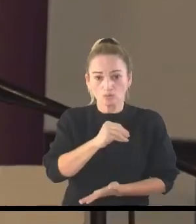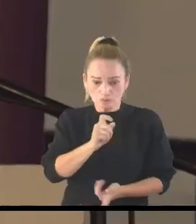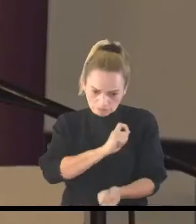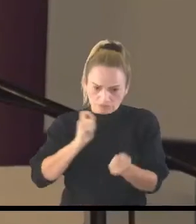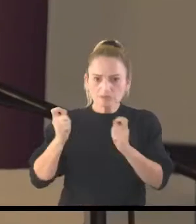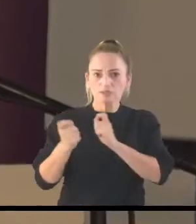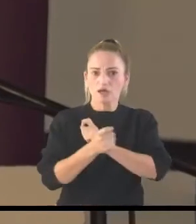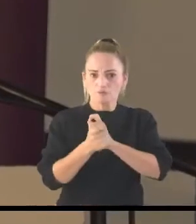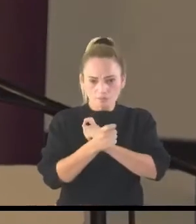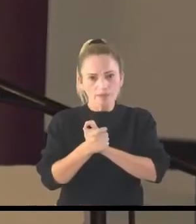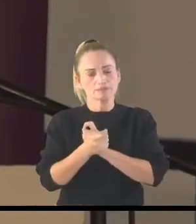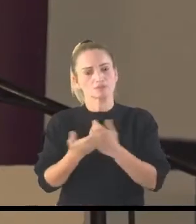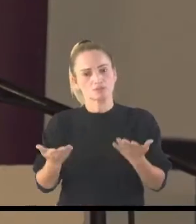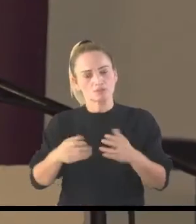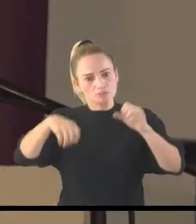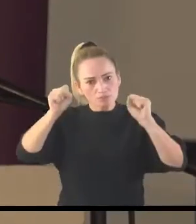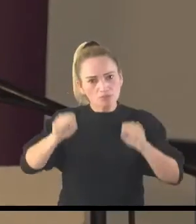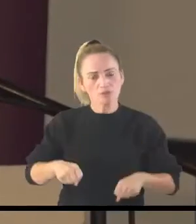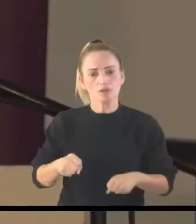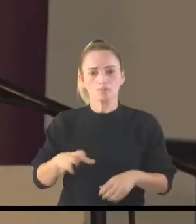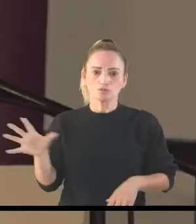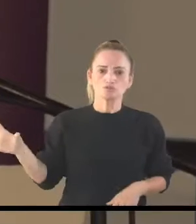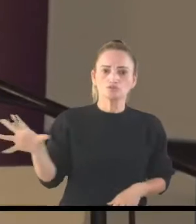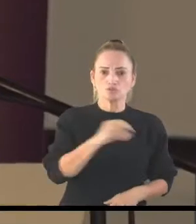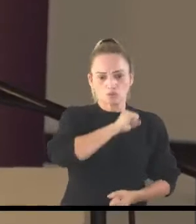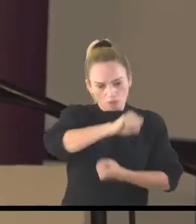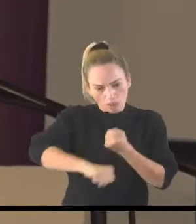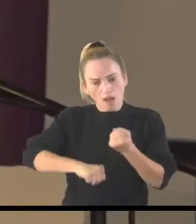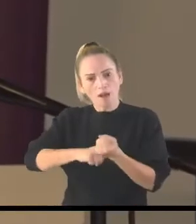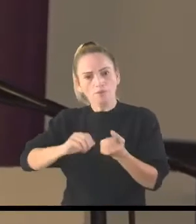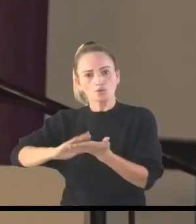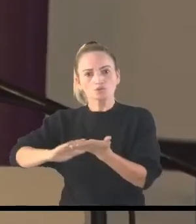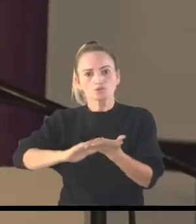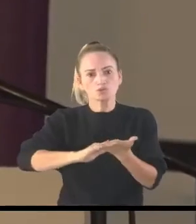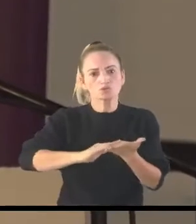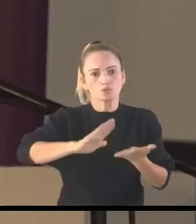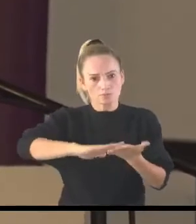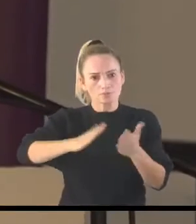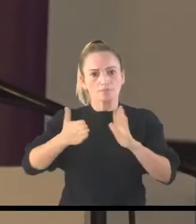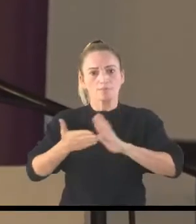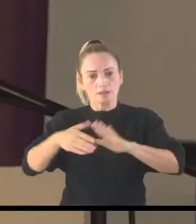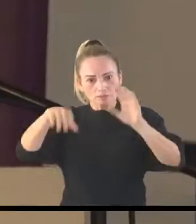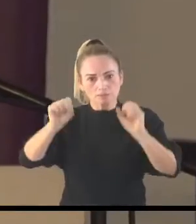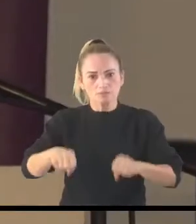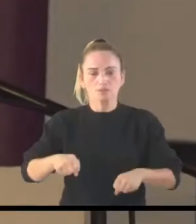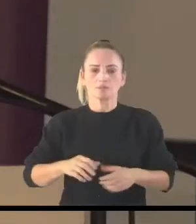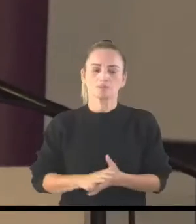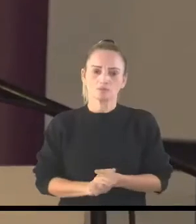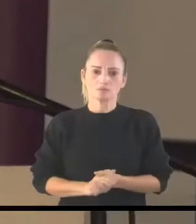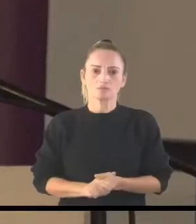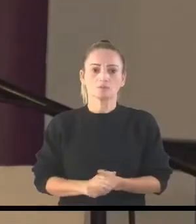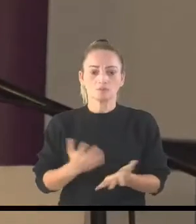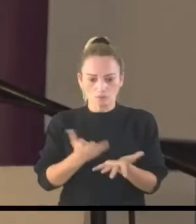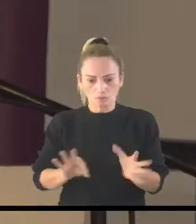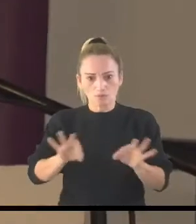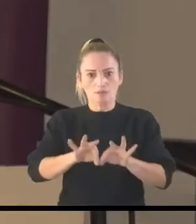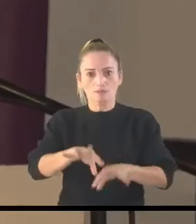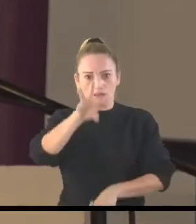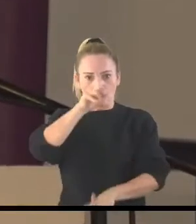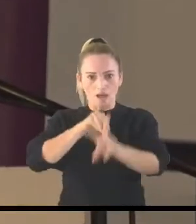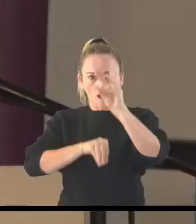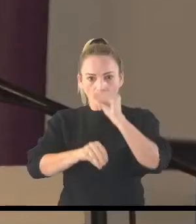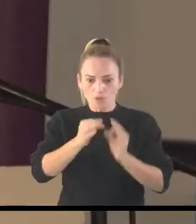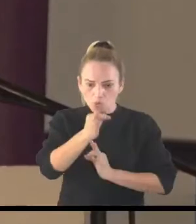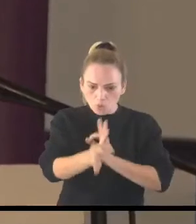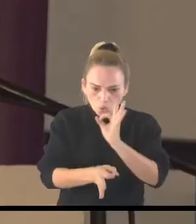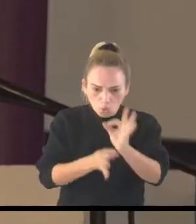de cambios, todos podemos ser agentes de paz. Creo que tenemos que aprender a